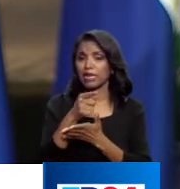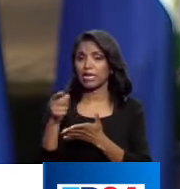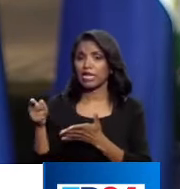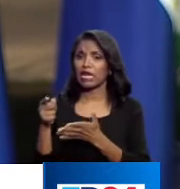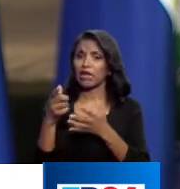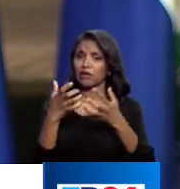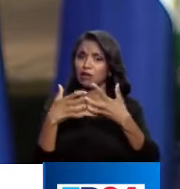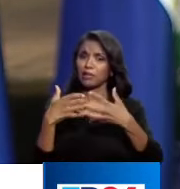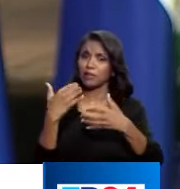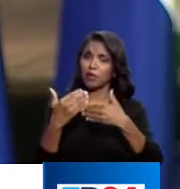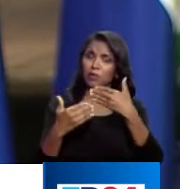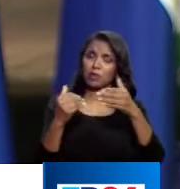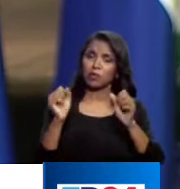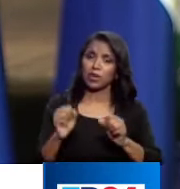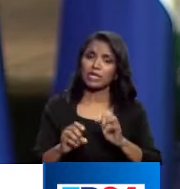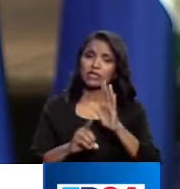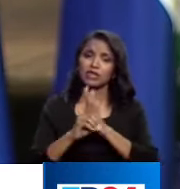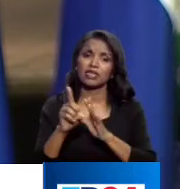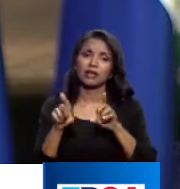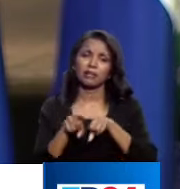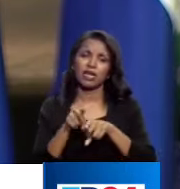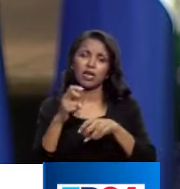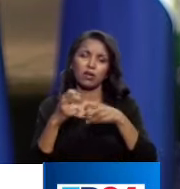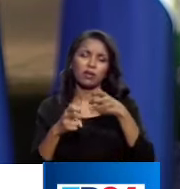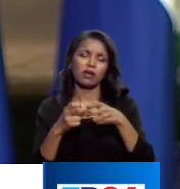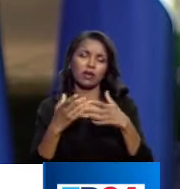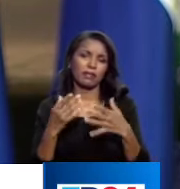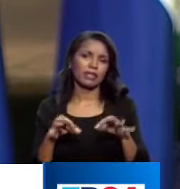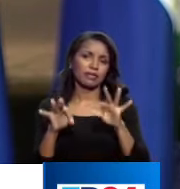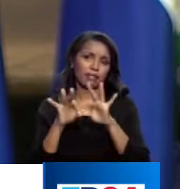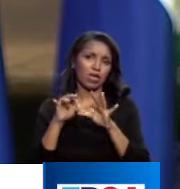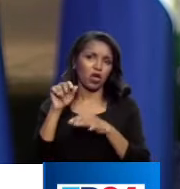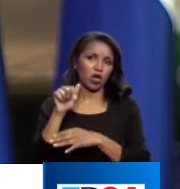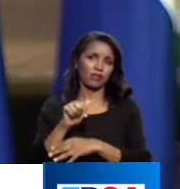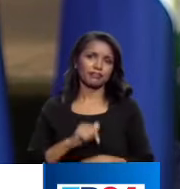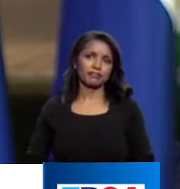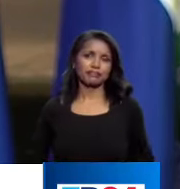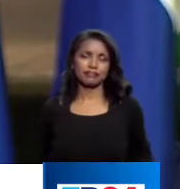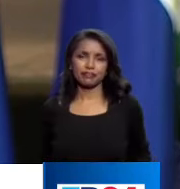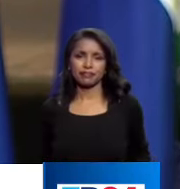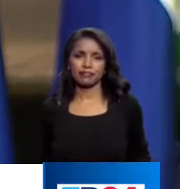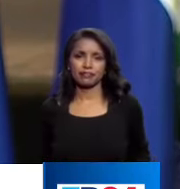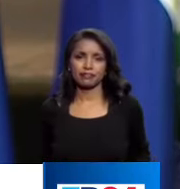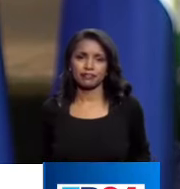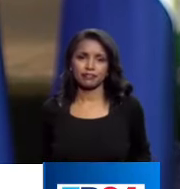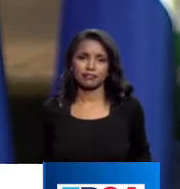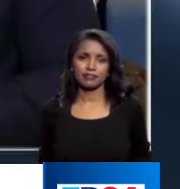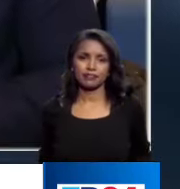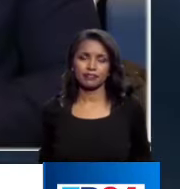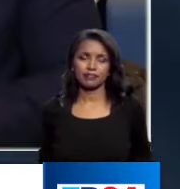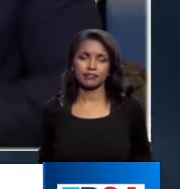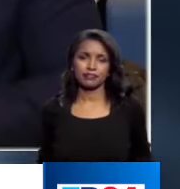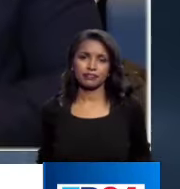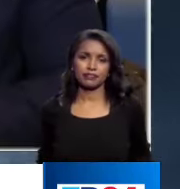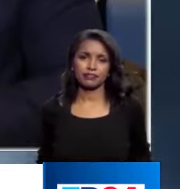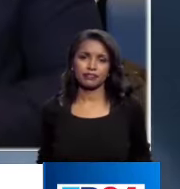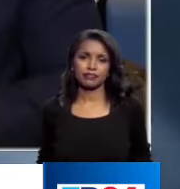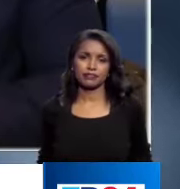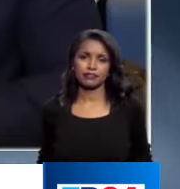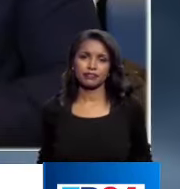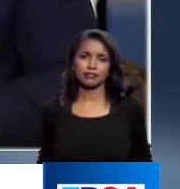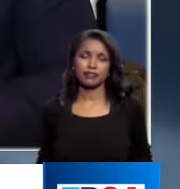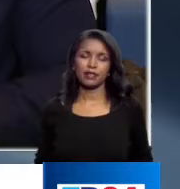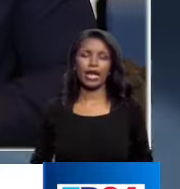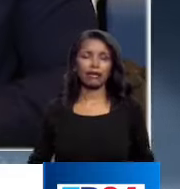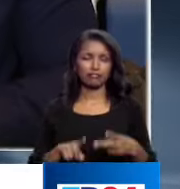los problemas de la infraestructura básica y de los servicios básicos que hoy no dejan que el turismo sea una realidad. Y en ese tema,